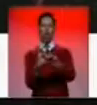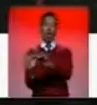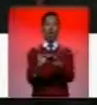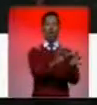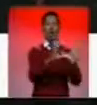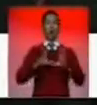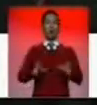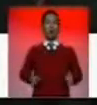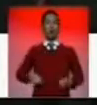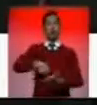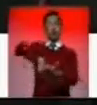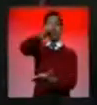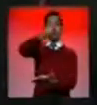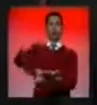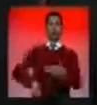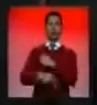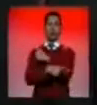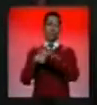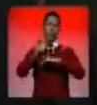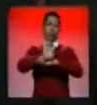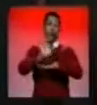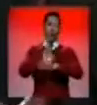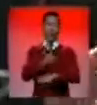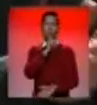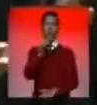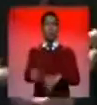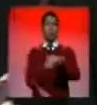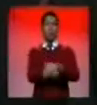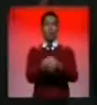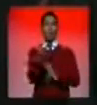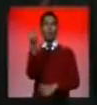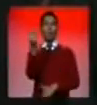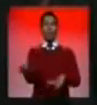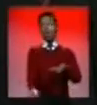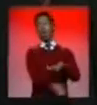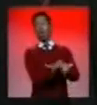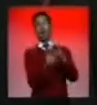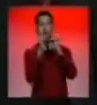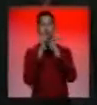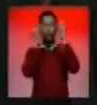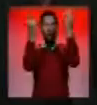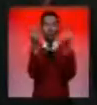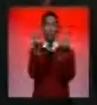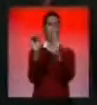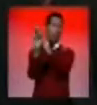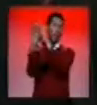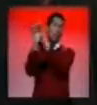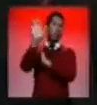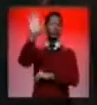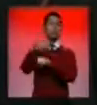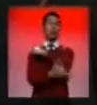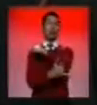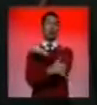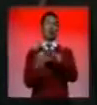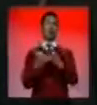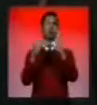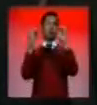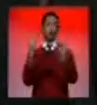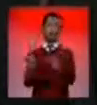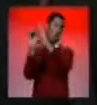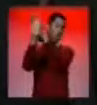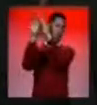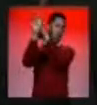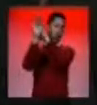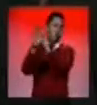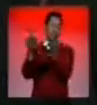en contratos para la refinería y en transacciones en paraísos fiscales. Tengo entendido que este